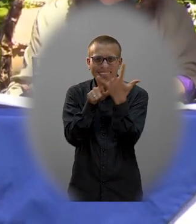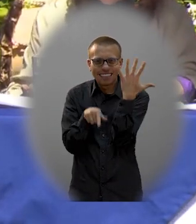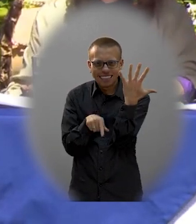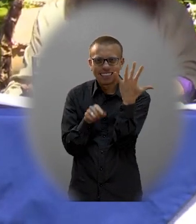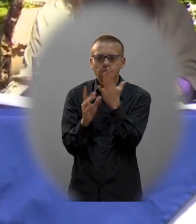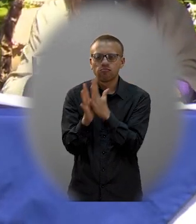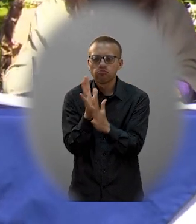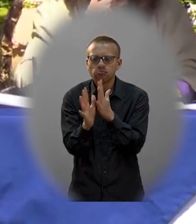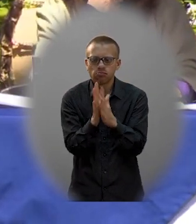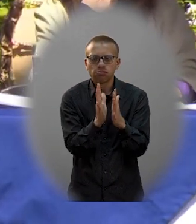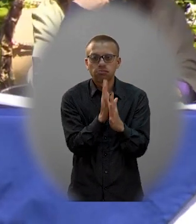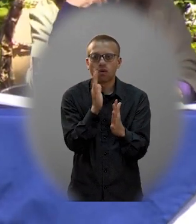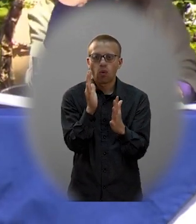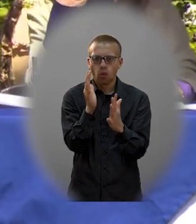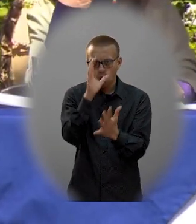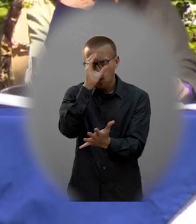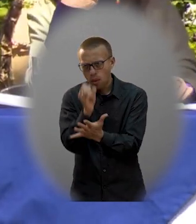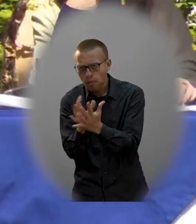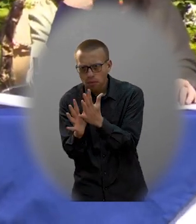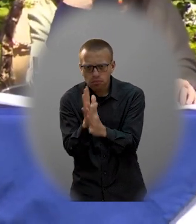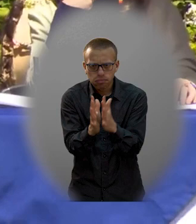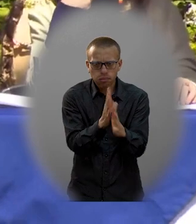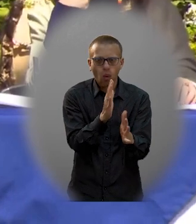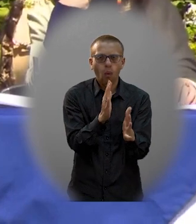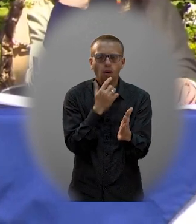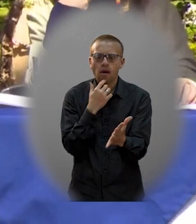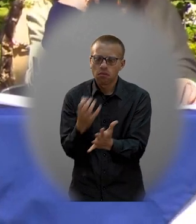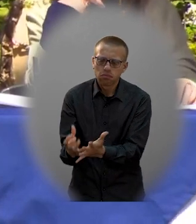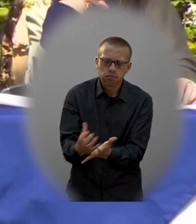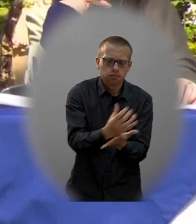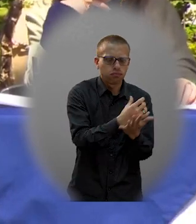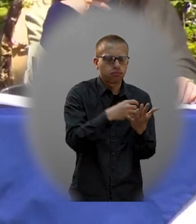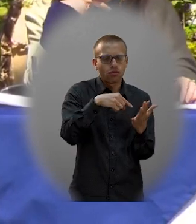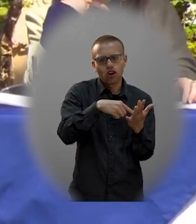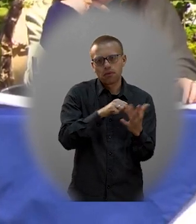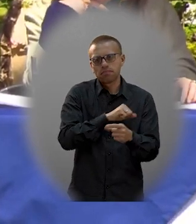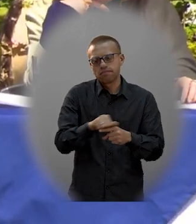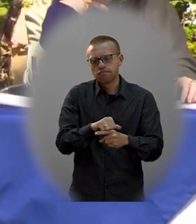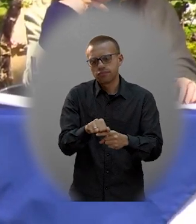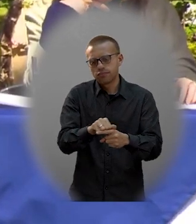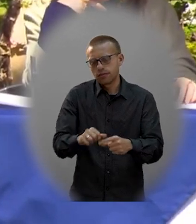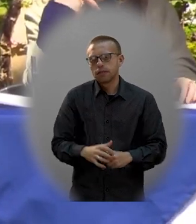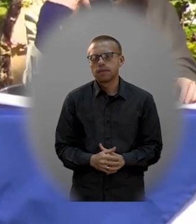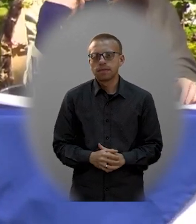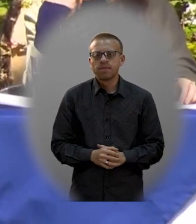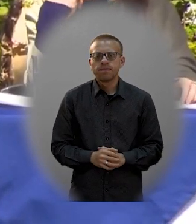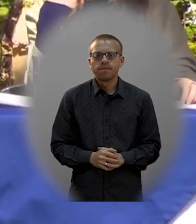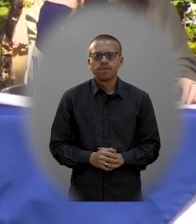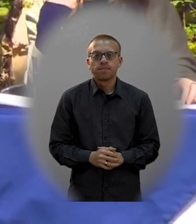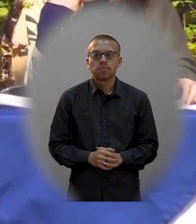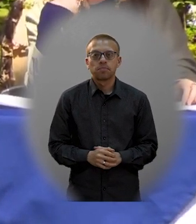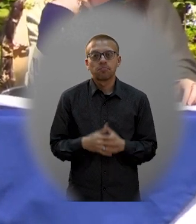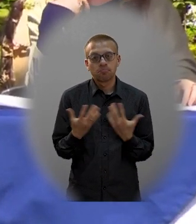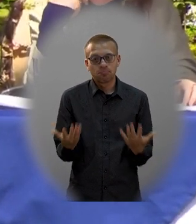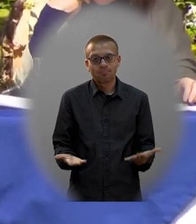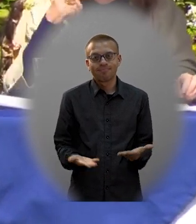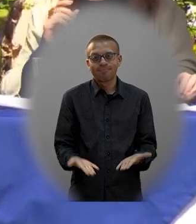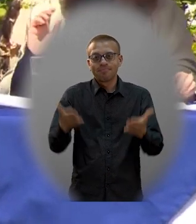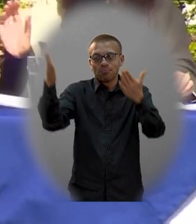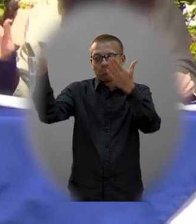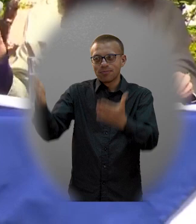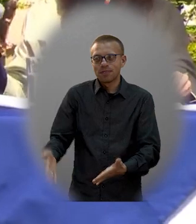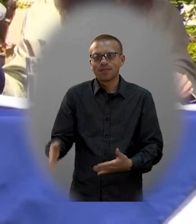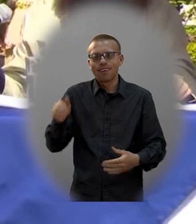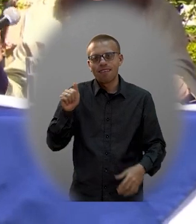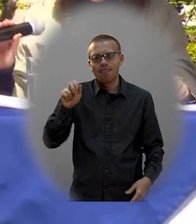algunos puntos que seguramente podemos ir recogiendo en este ejercicio. Entonces, Ángela María, ¿te parece?